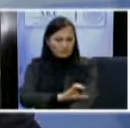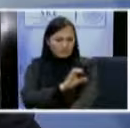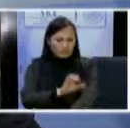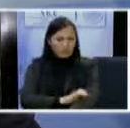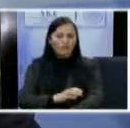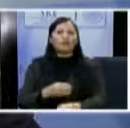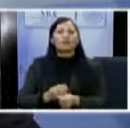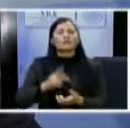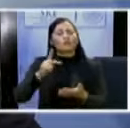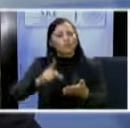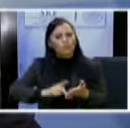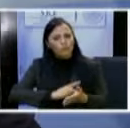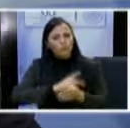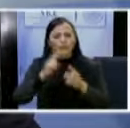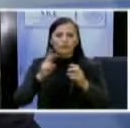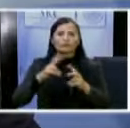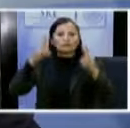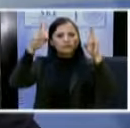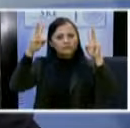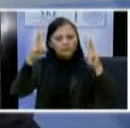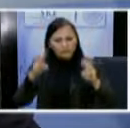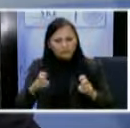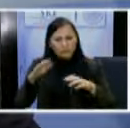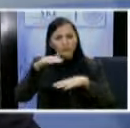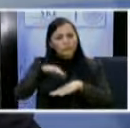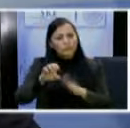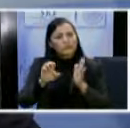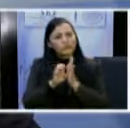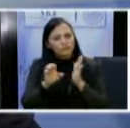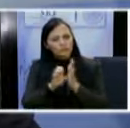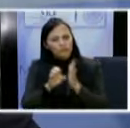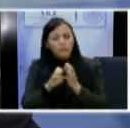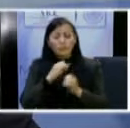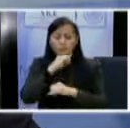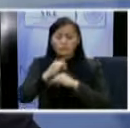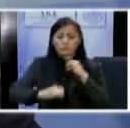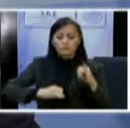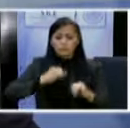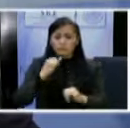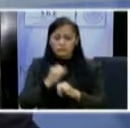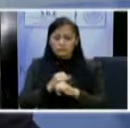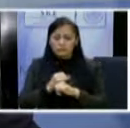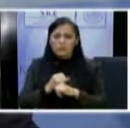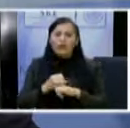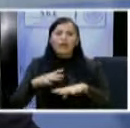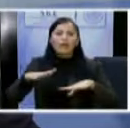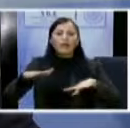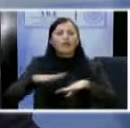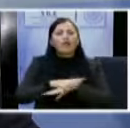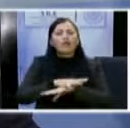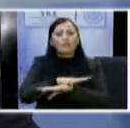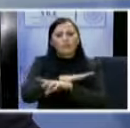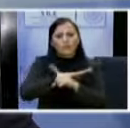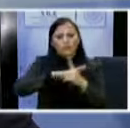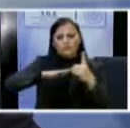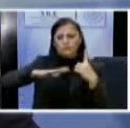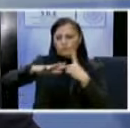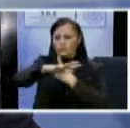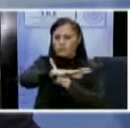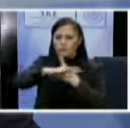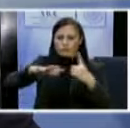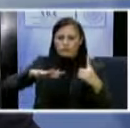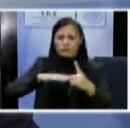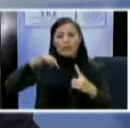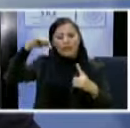volver a los temas económicos que nos dieron gran prestigio. Internacionalmente, cambio climático. Yo creo que aquí lo que se dijo son